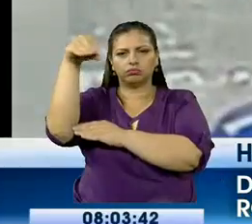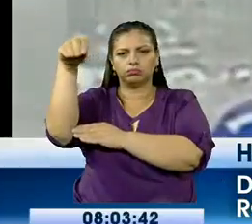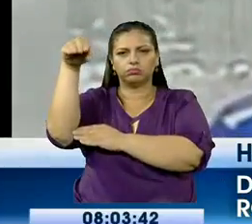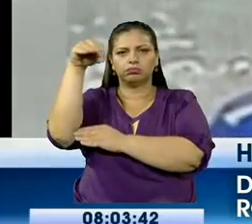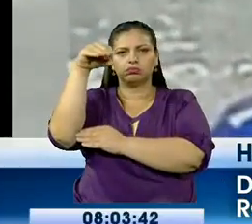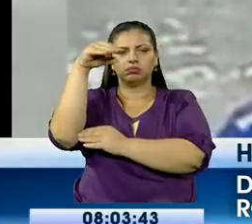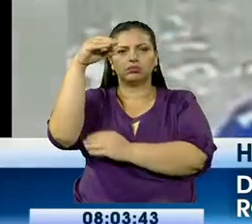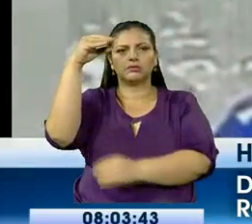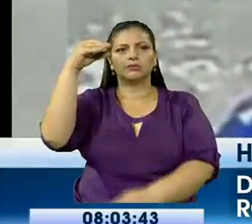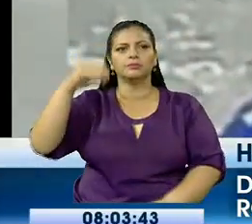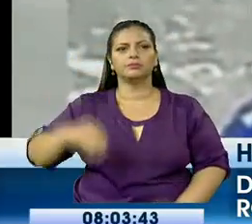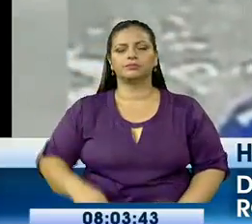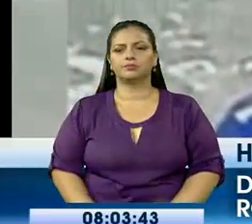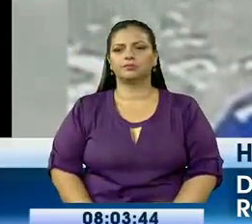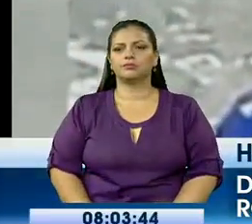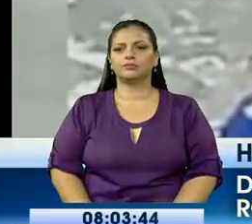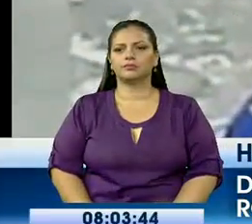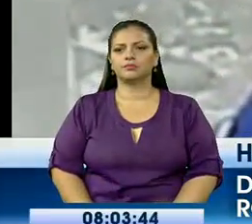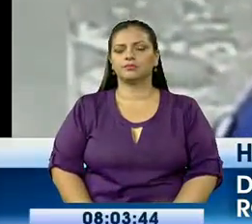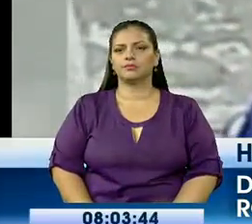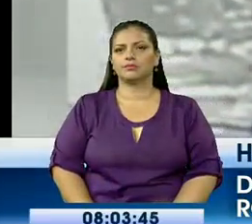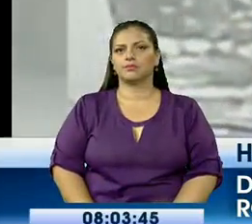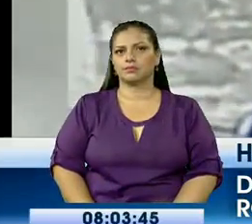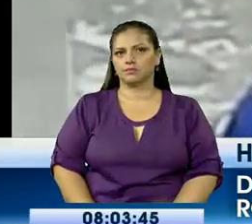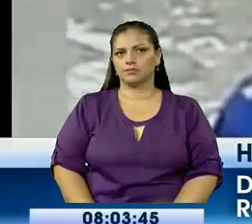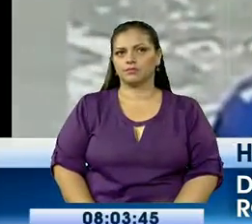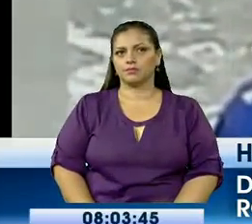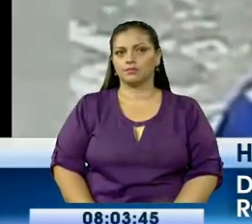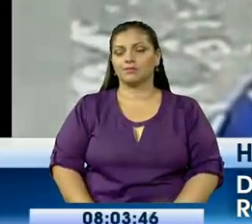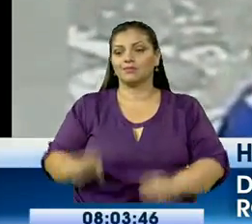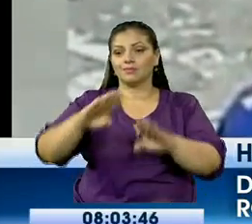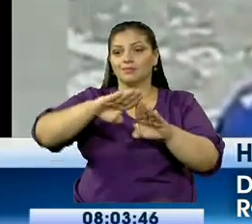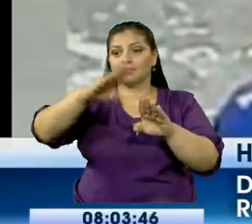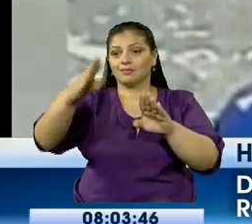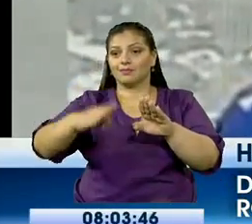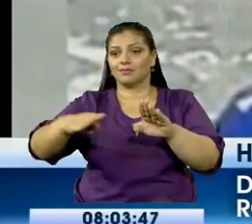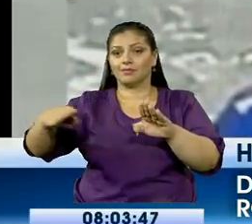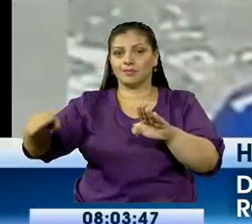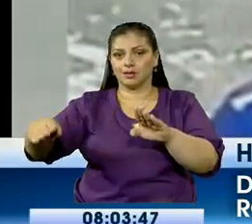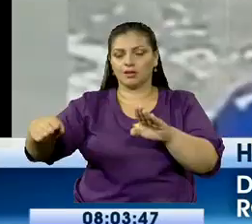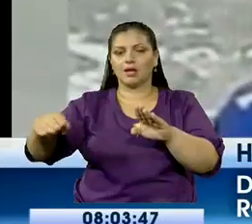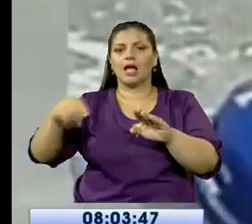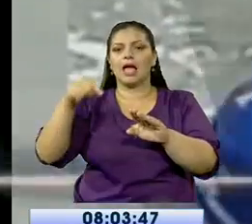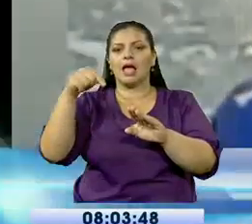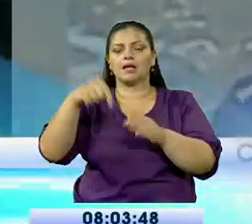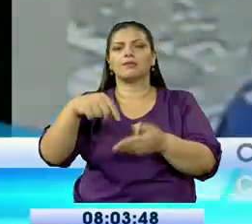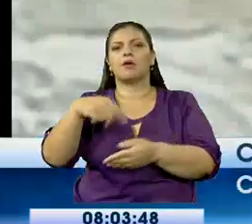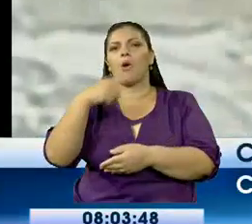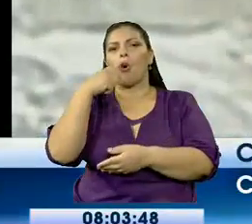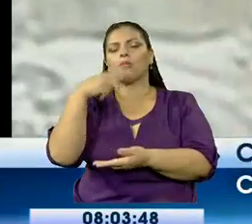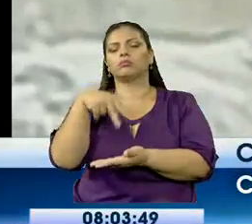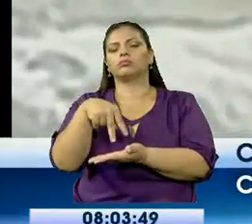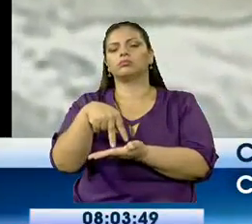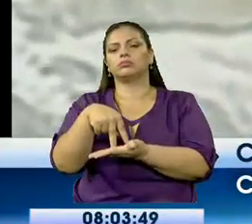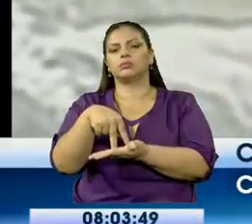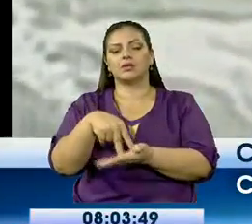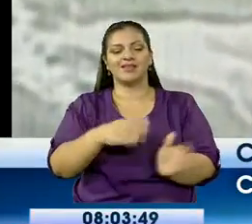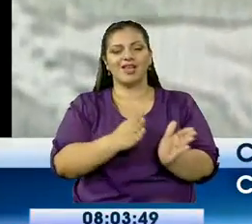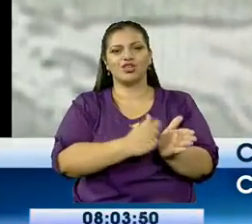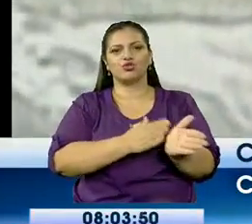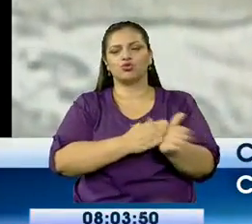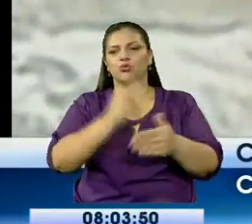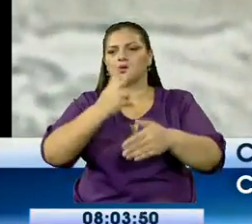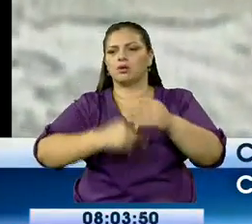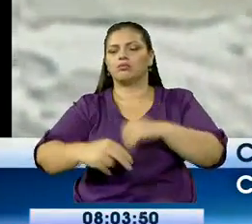Estaba el hijo del socio afuera esperando ahí en la camioneta con un celular a la